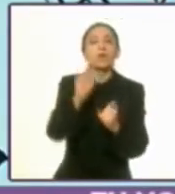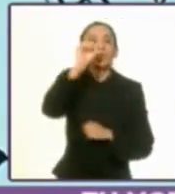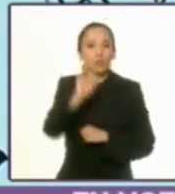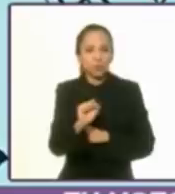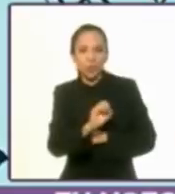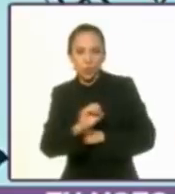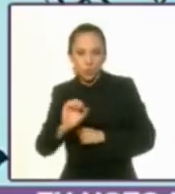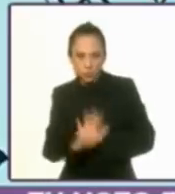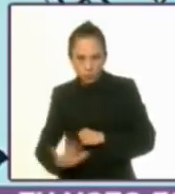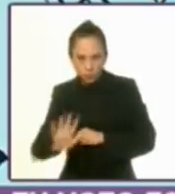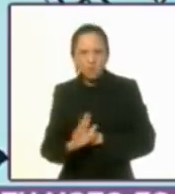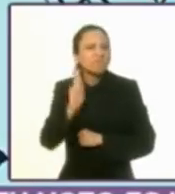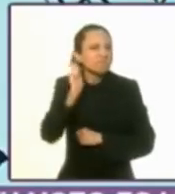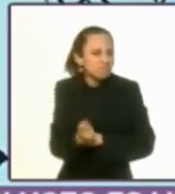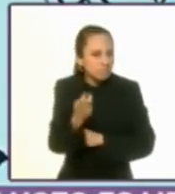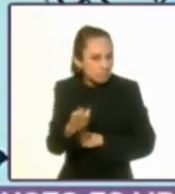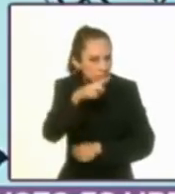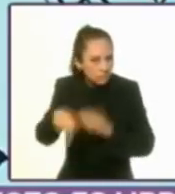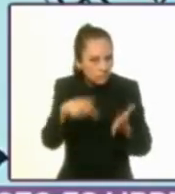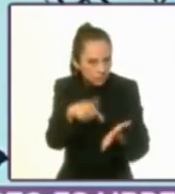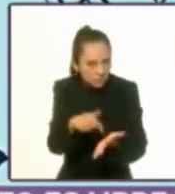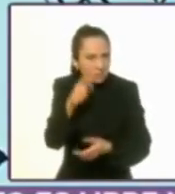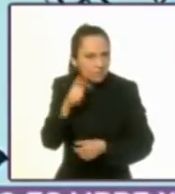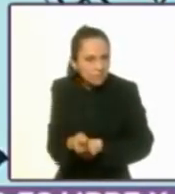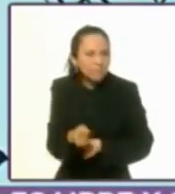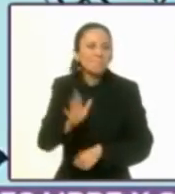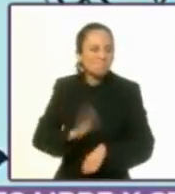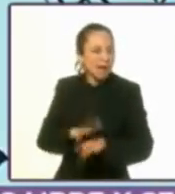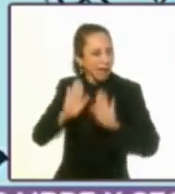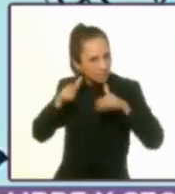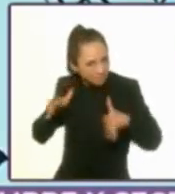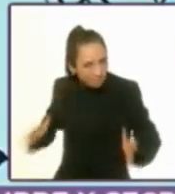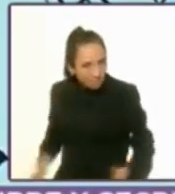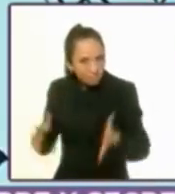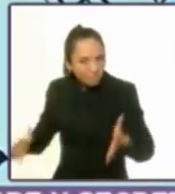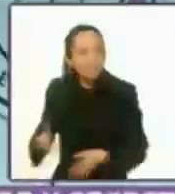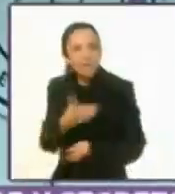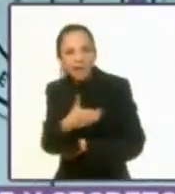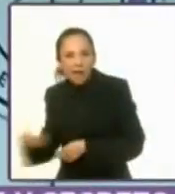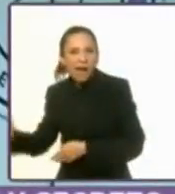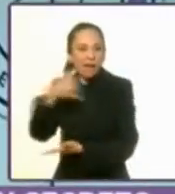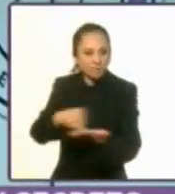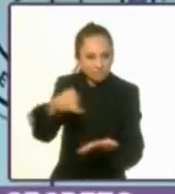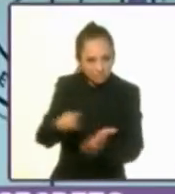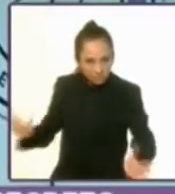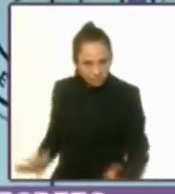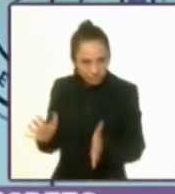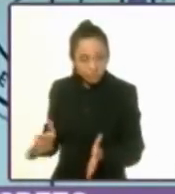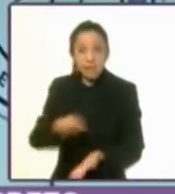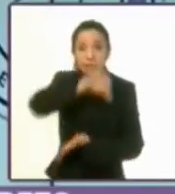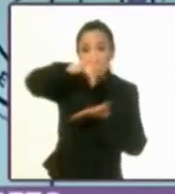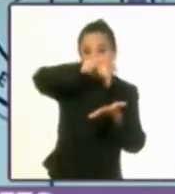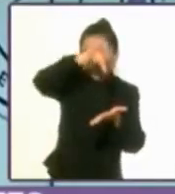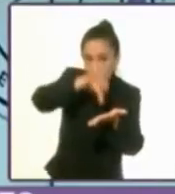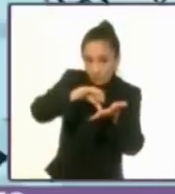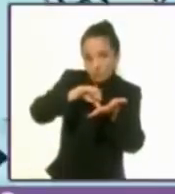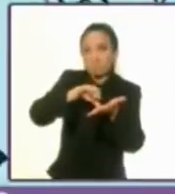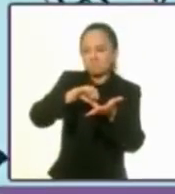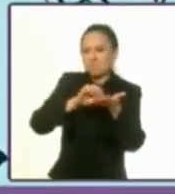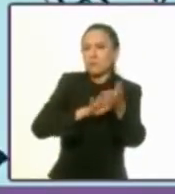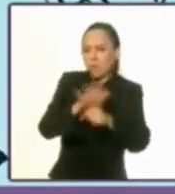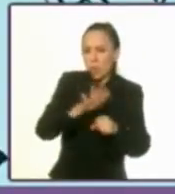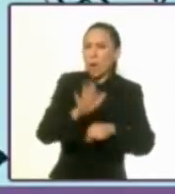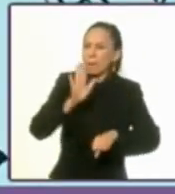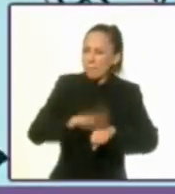donde tenemos que ir por supuesto apoyar la vocación agroindustrial en el centro de las ciudades identificada una vocación de